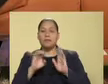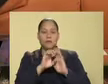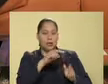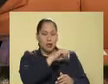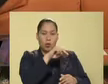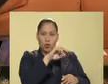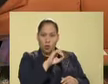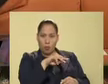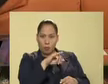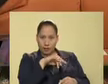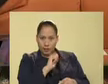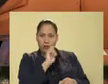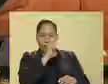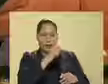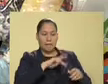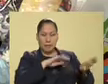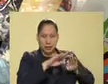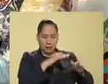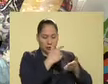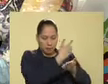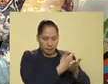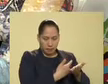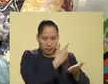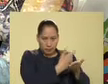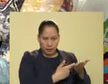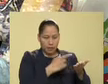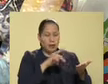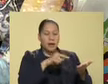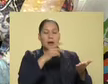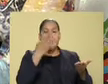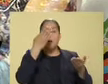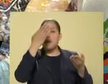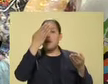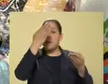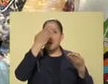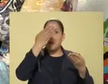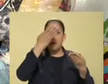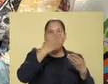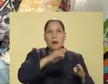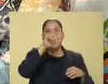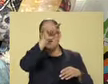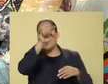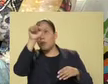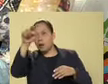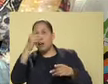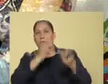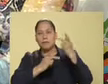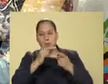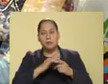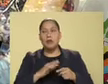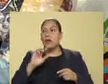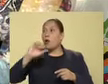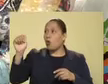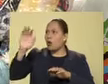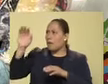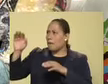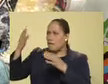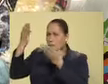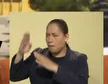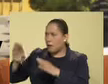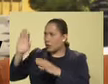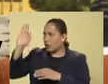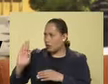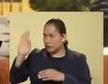tú estás en un banco, tu tarjeta de nómina está en determinado banco, pero hay otro que te ofrece menores tasas de